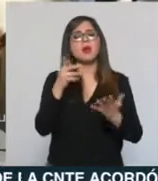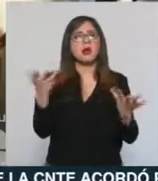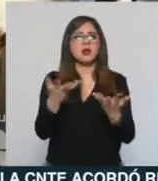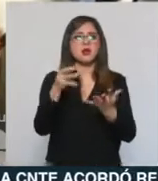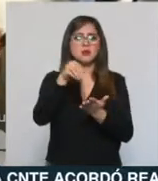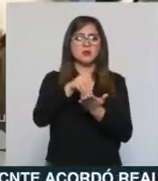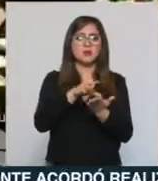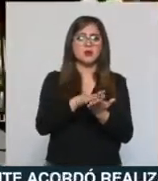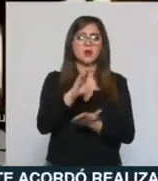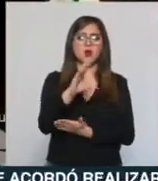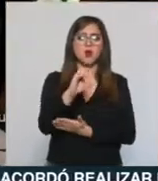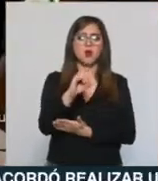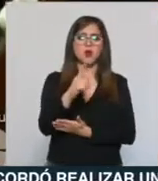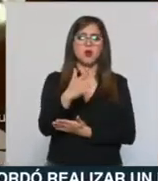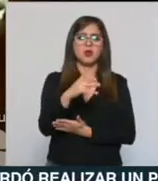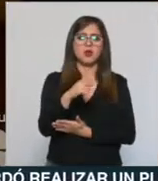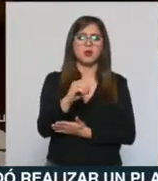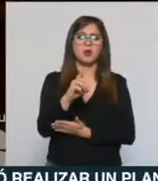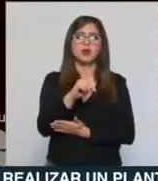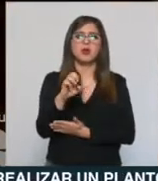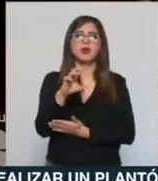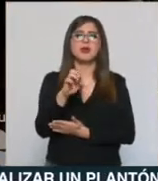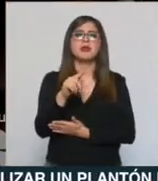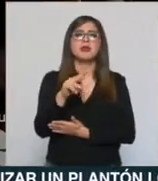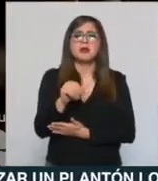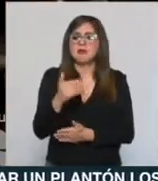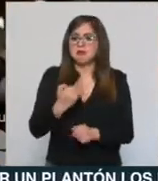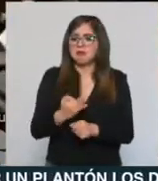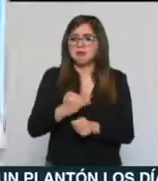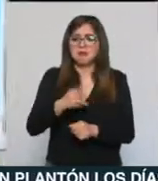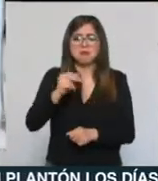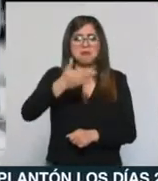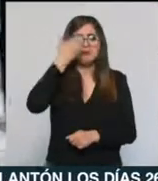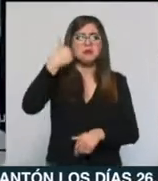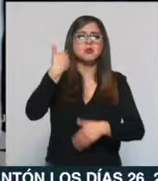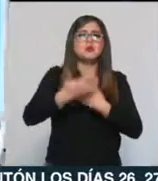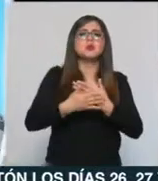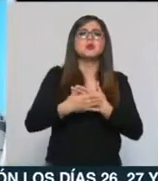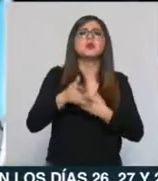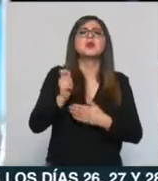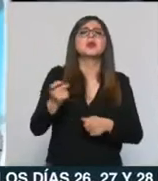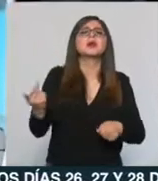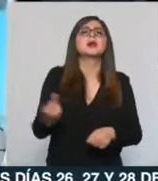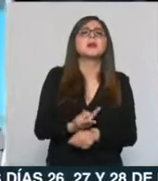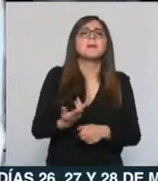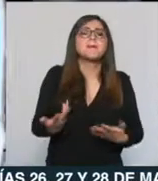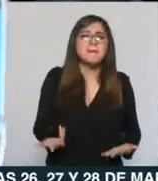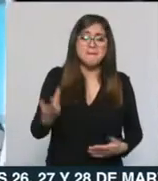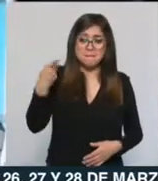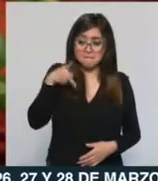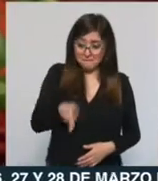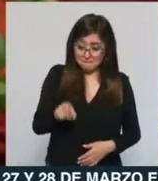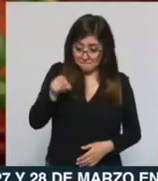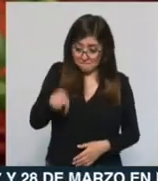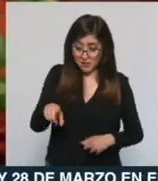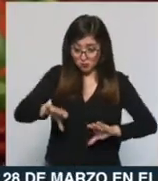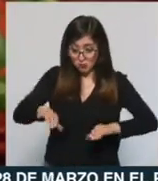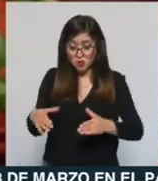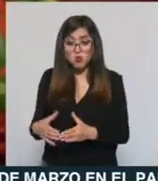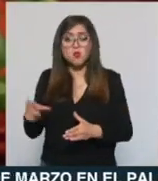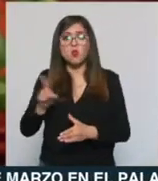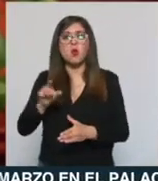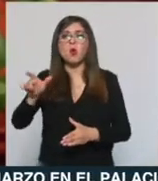estamos en pañales y ni siquiera la gente tiene una conciencia clara de lo que está pasando, no nada más en el gremio, en otros